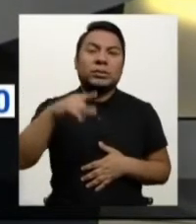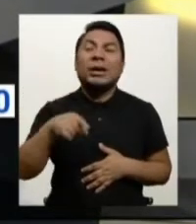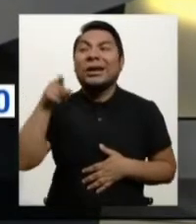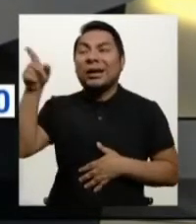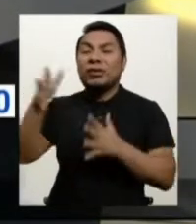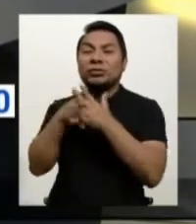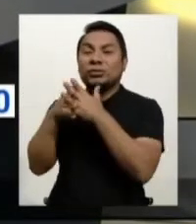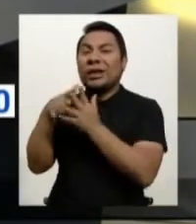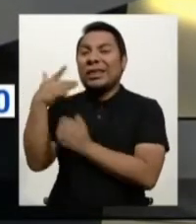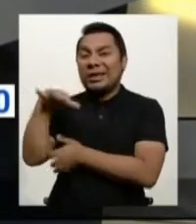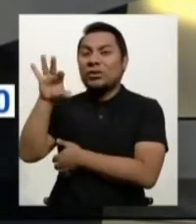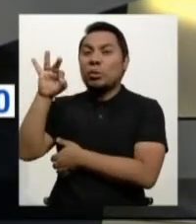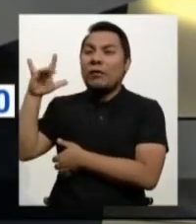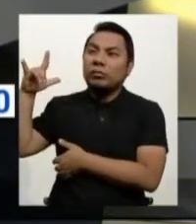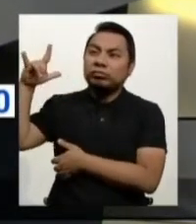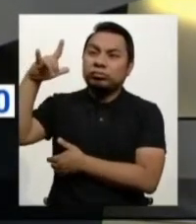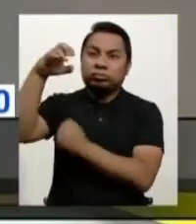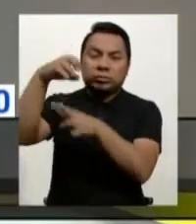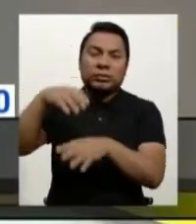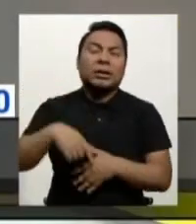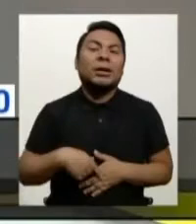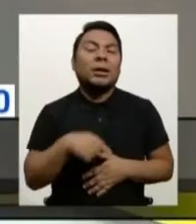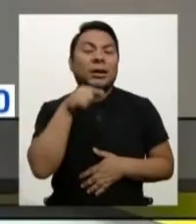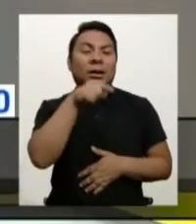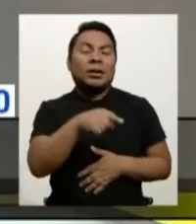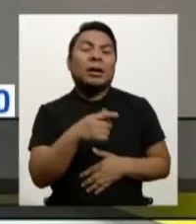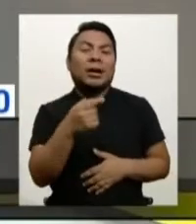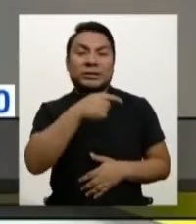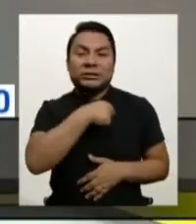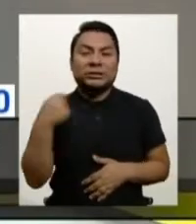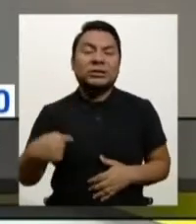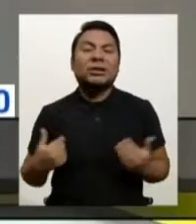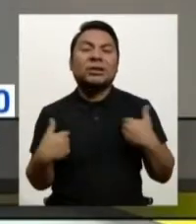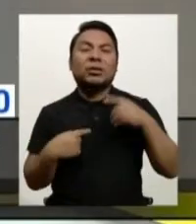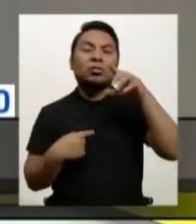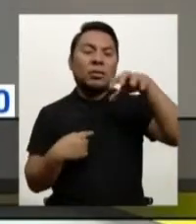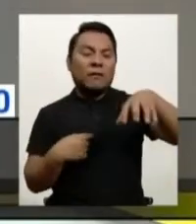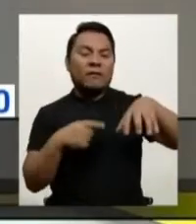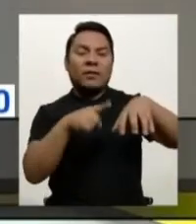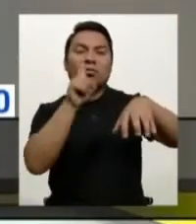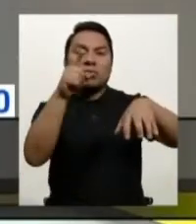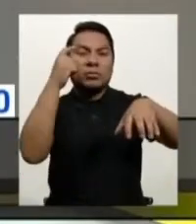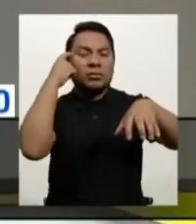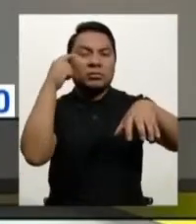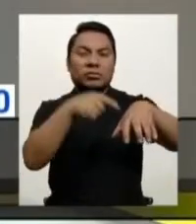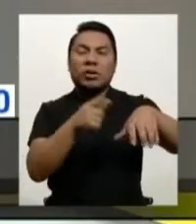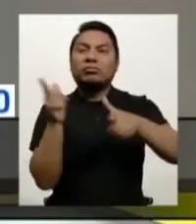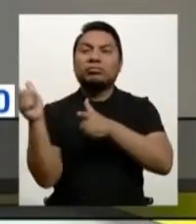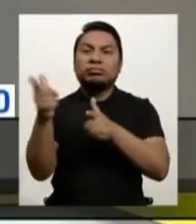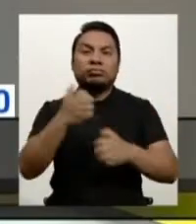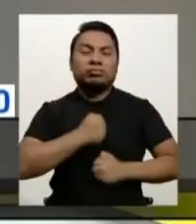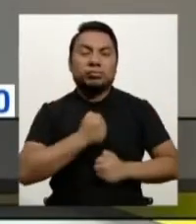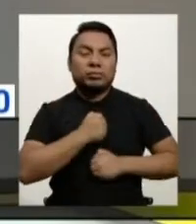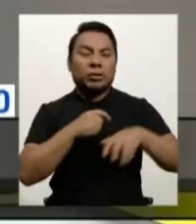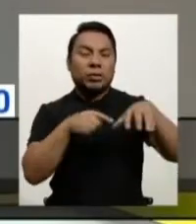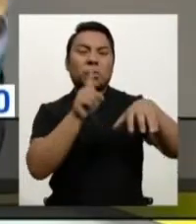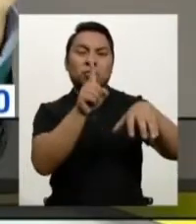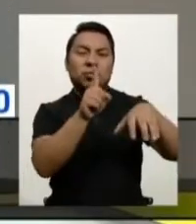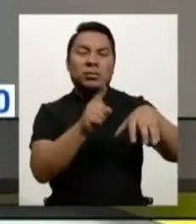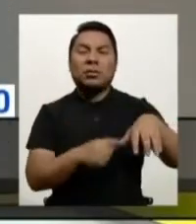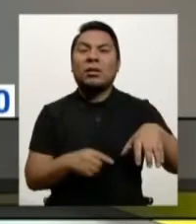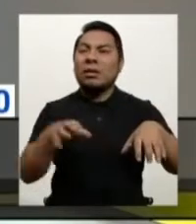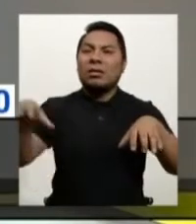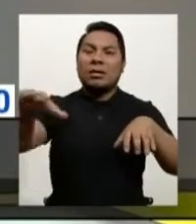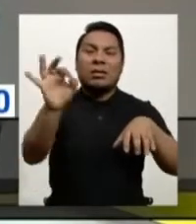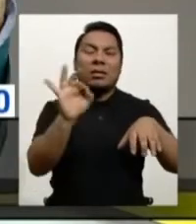Unidos, todavía no tiene una presencia militar, tiene una base solamente en África, no tiene más bases militares en otras partes. Entonces todavía le falta